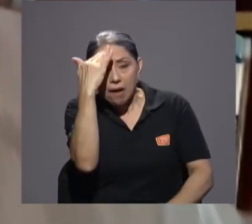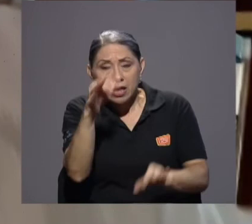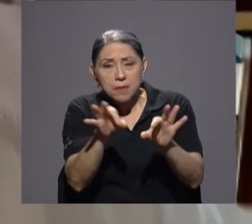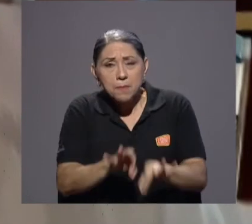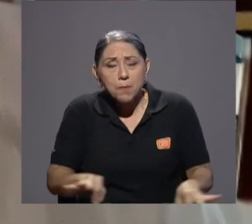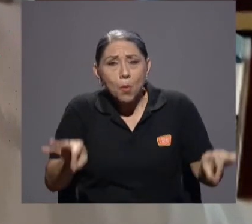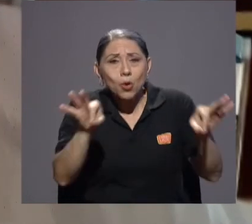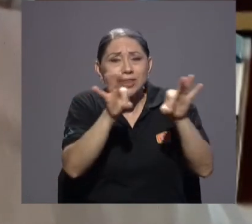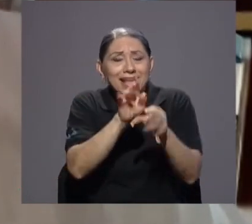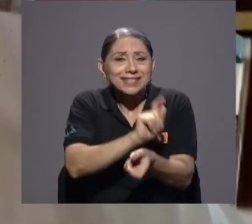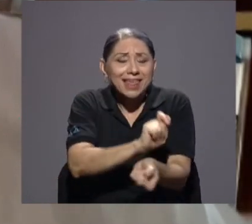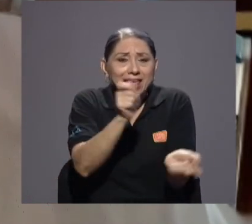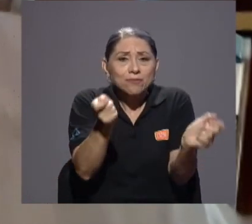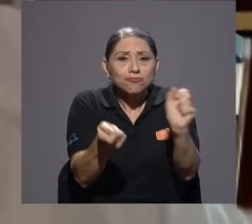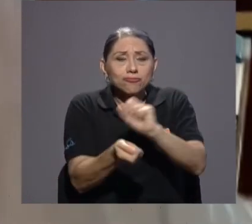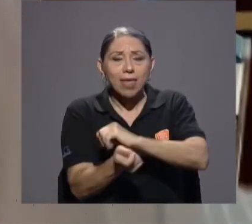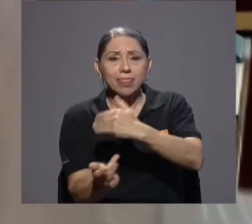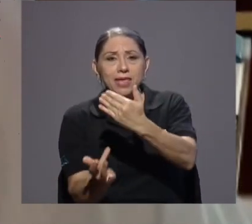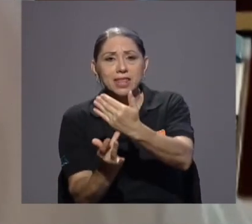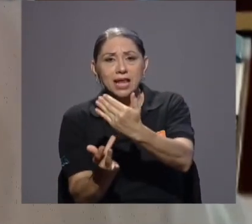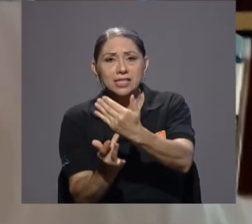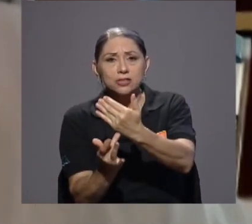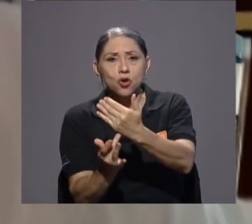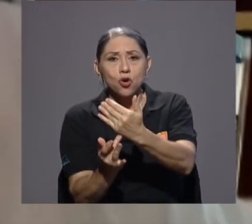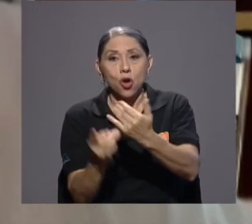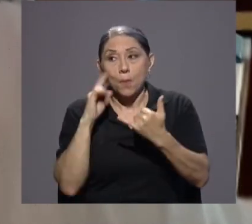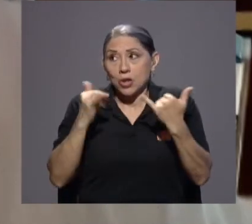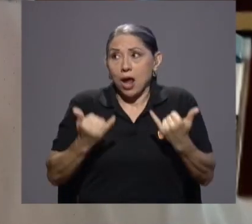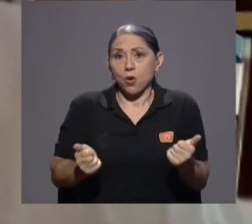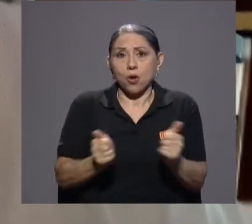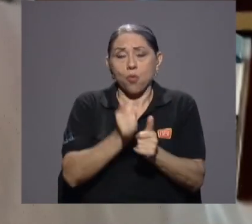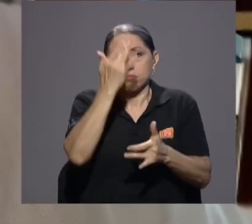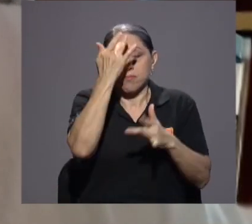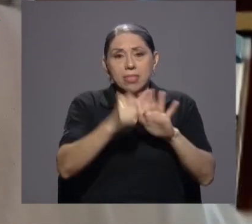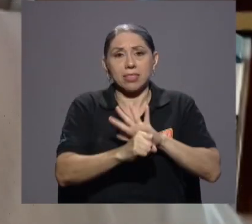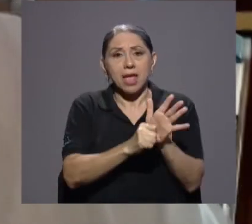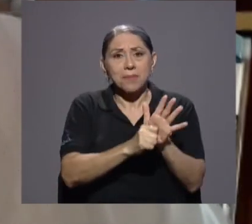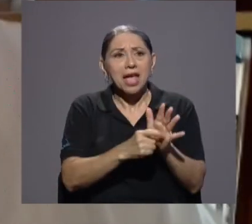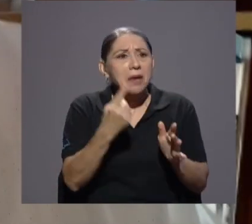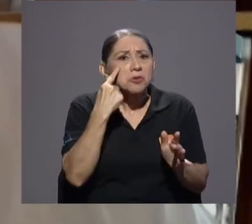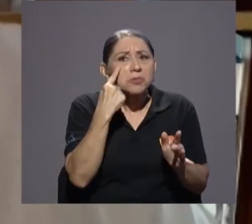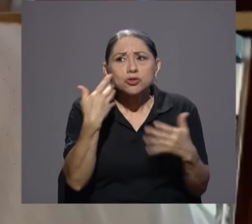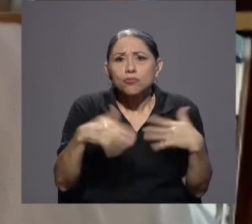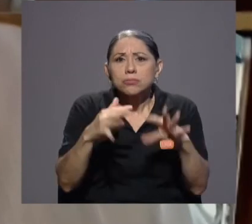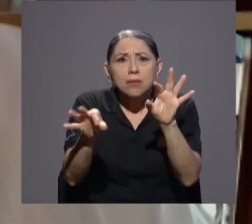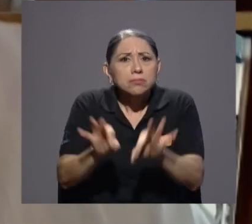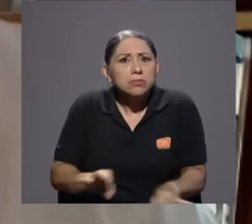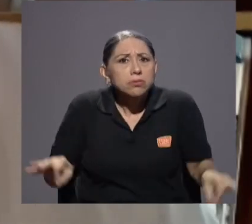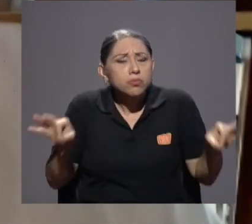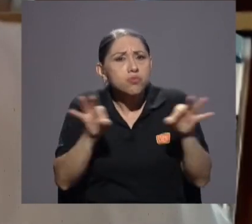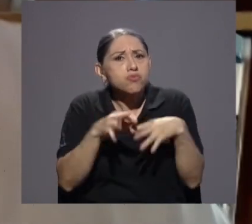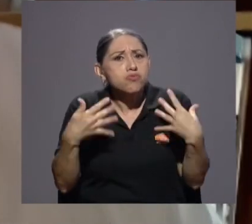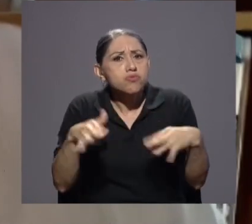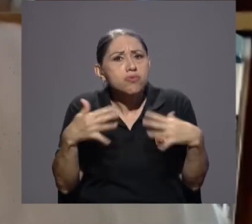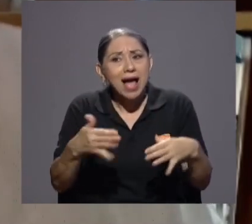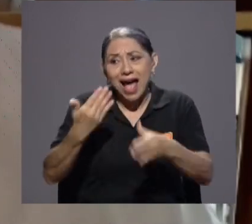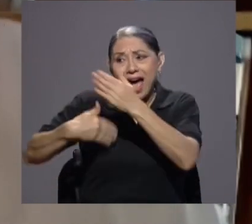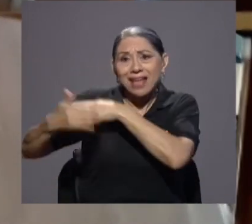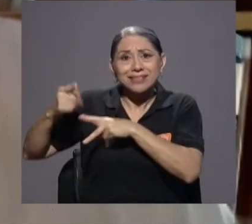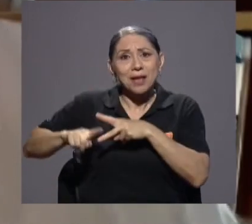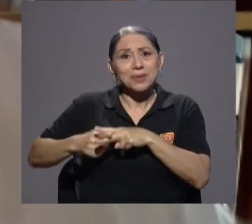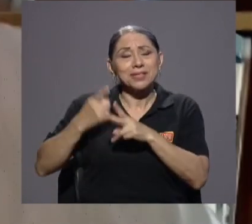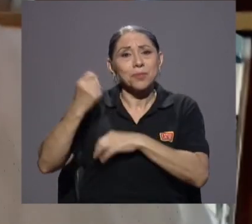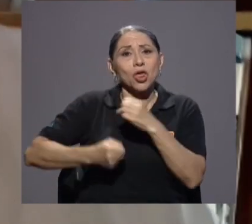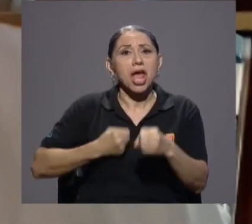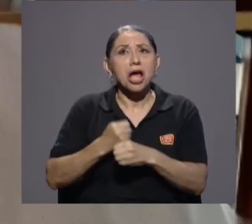la digitalización, que a raíz de esta pandemia hemos visto toda la importancia que tiene, ¿verdad? Todos al principio del año